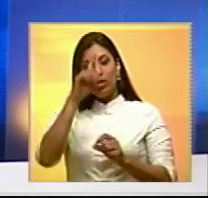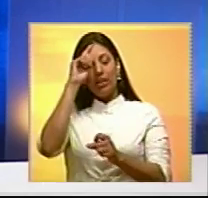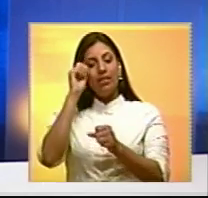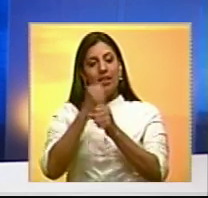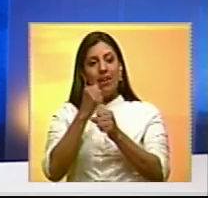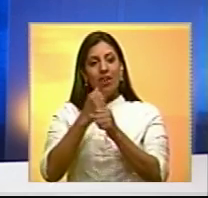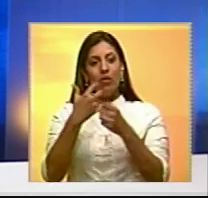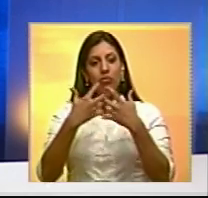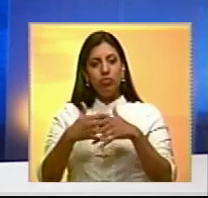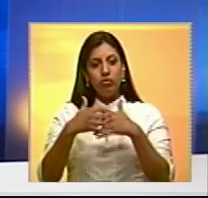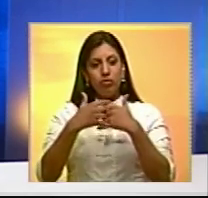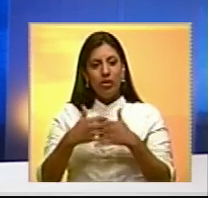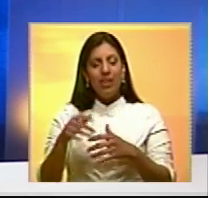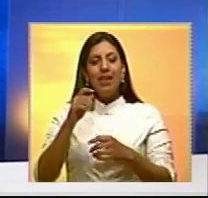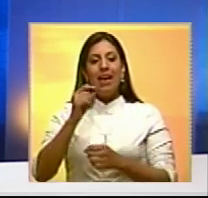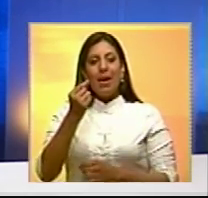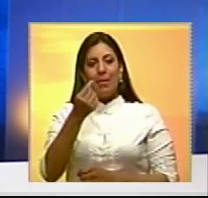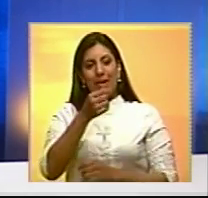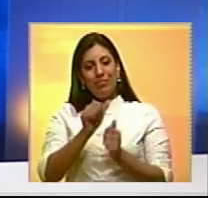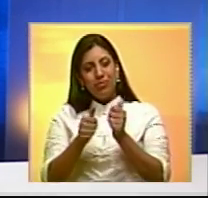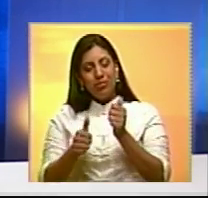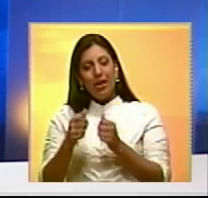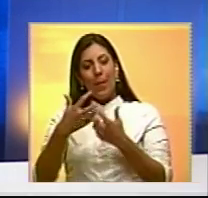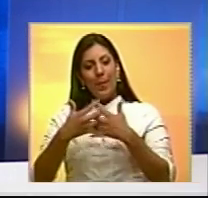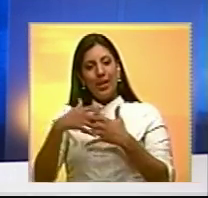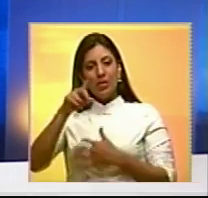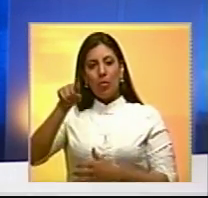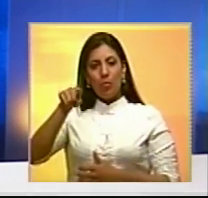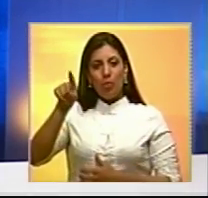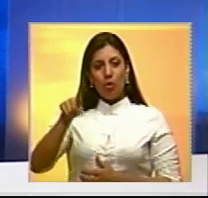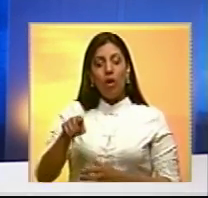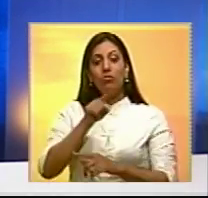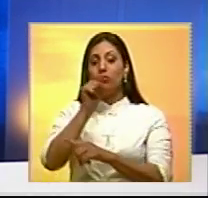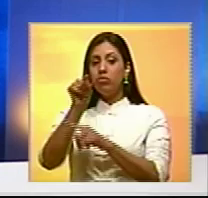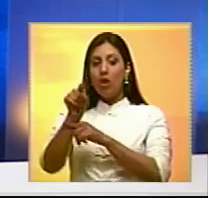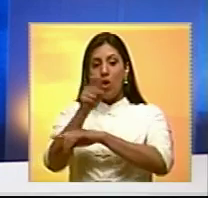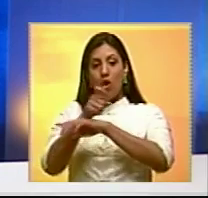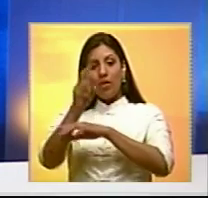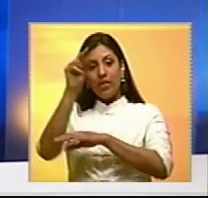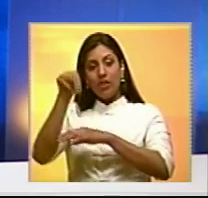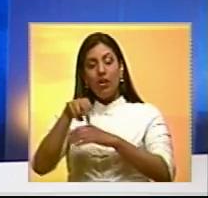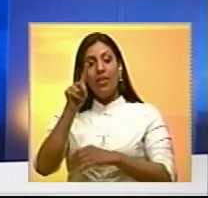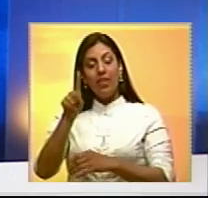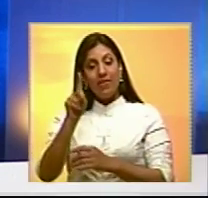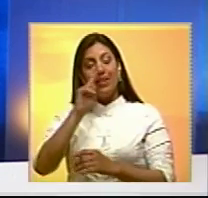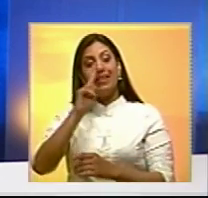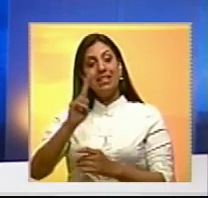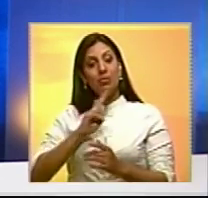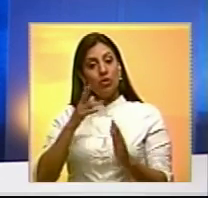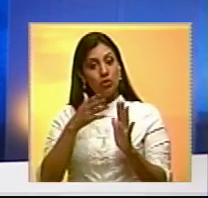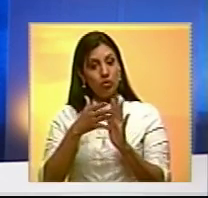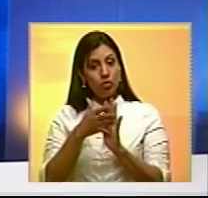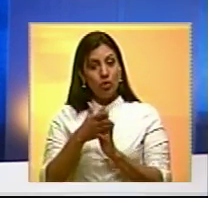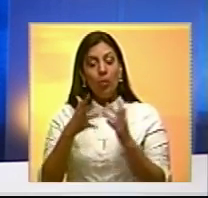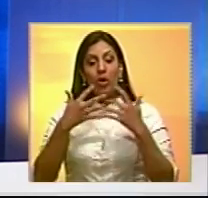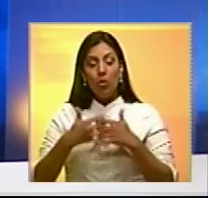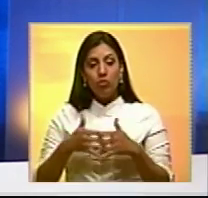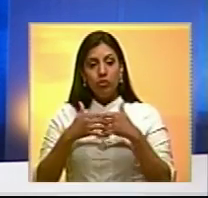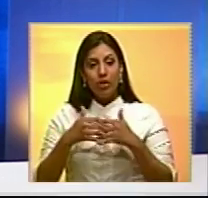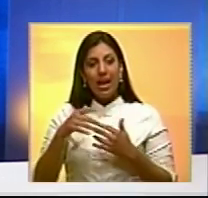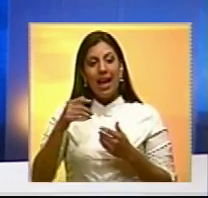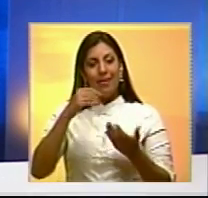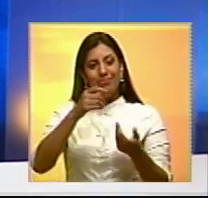Trabajadores de las plantas procesadoras de maíz de Empresas Polar de Turmero y Chivacoa exigieron al gobierno nacional respuestas por la producción de